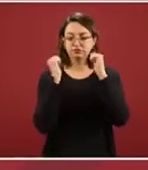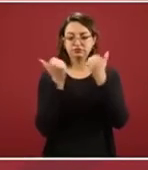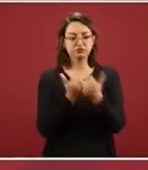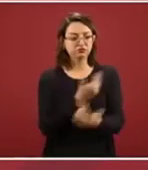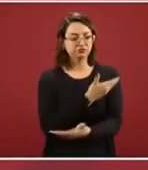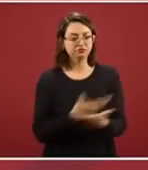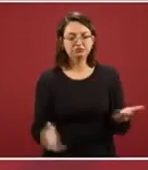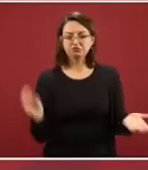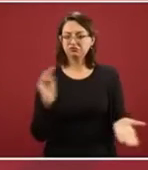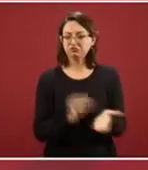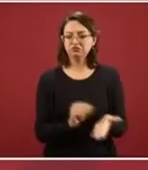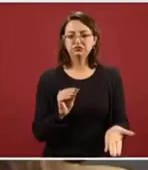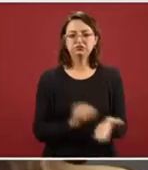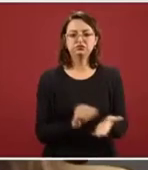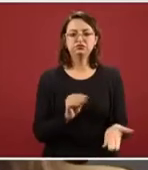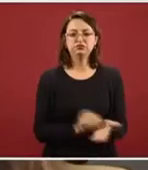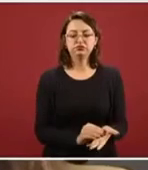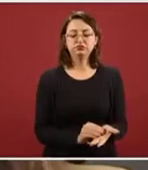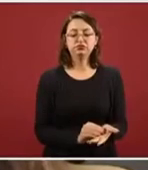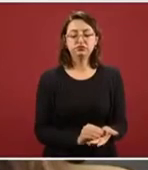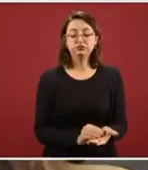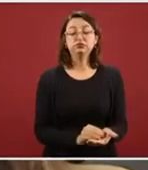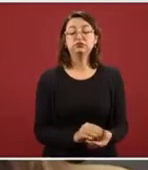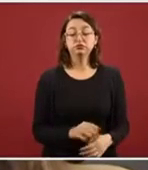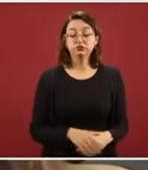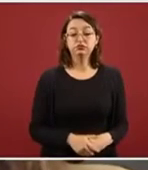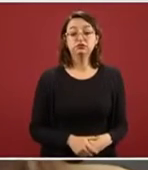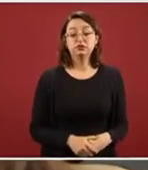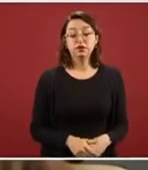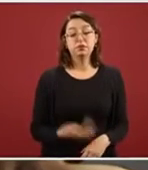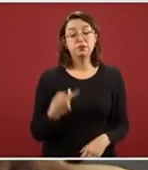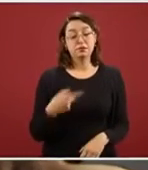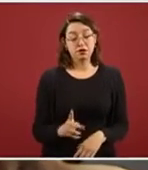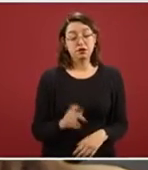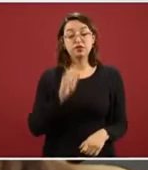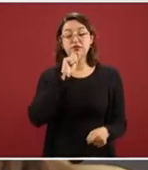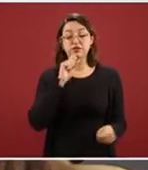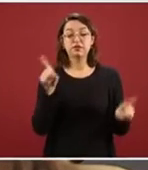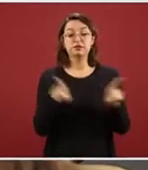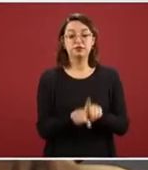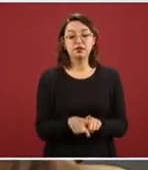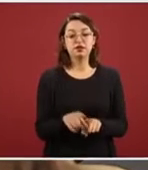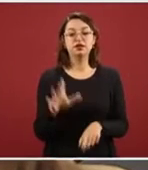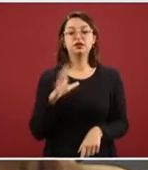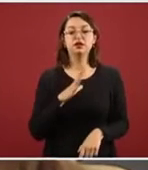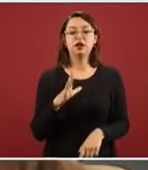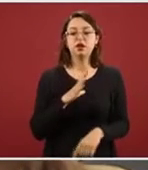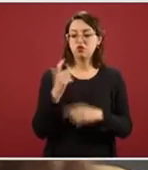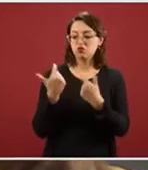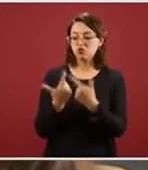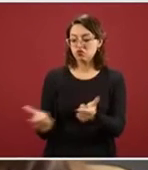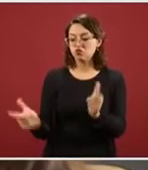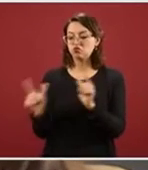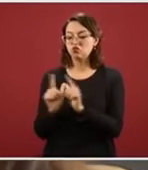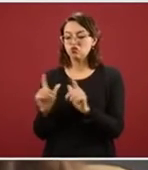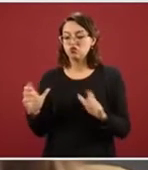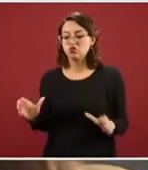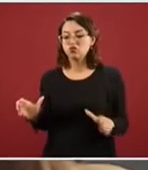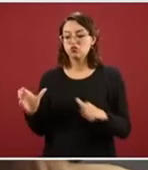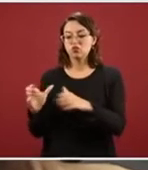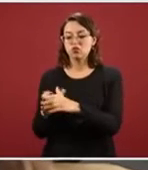ahora y sí se formó un grupo que no solo